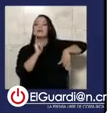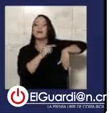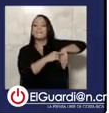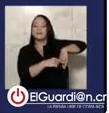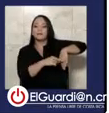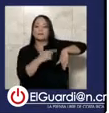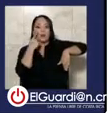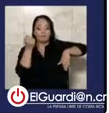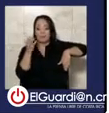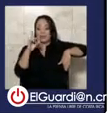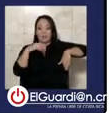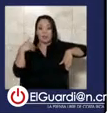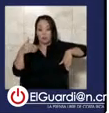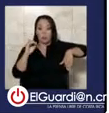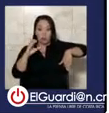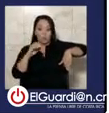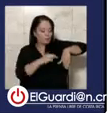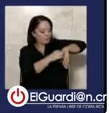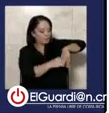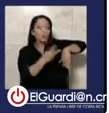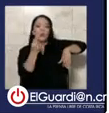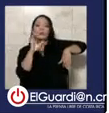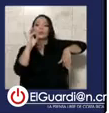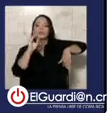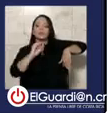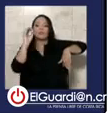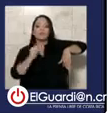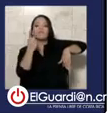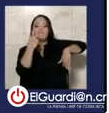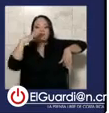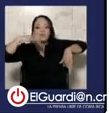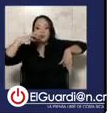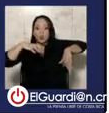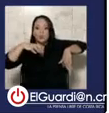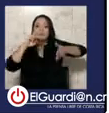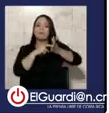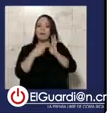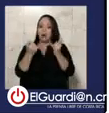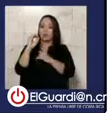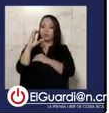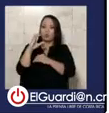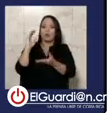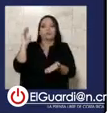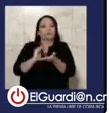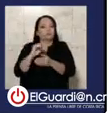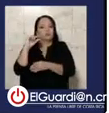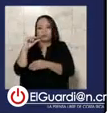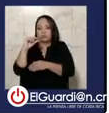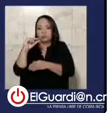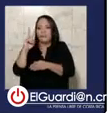15 días de octubre, en el Caribe tenemos un 80% de déficit. O sea, prácticamente ha llovido